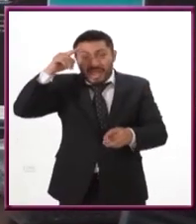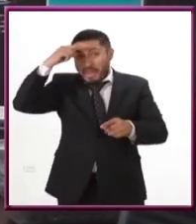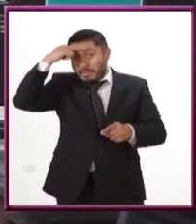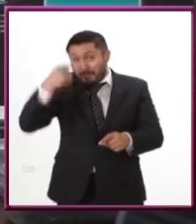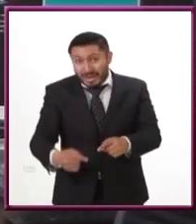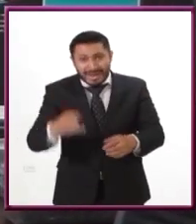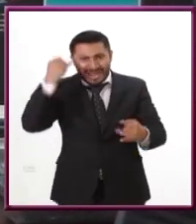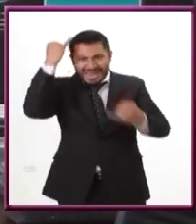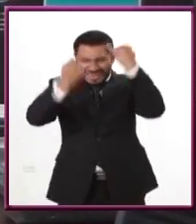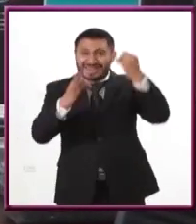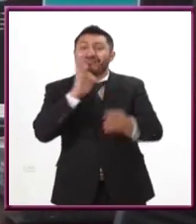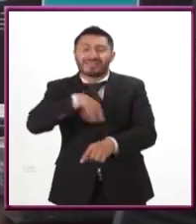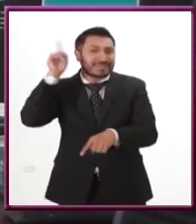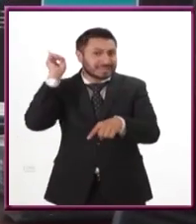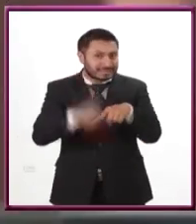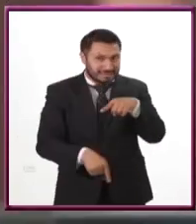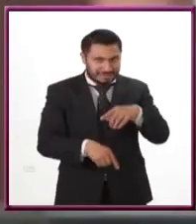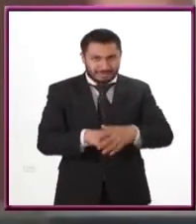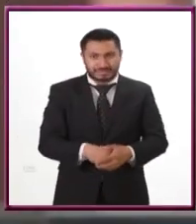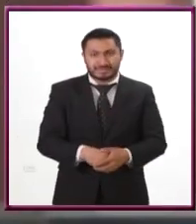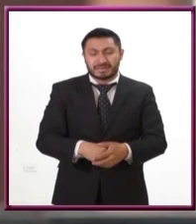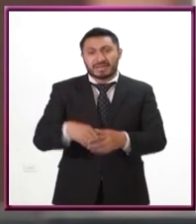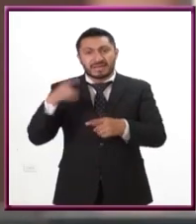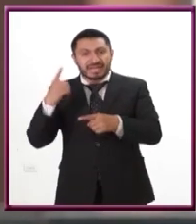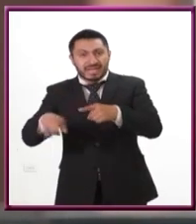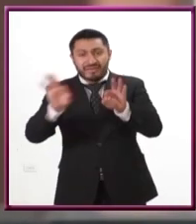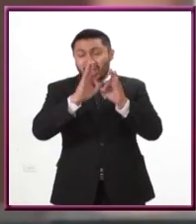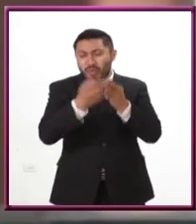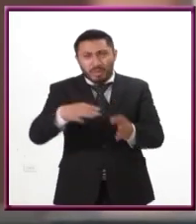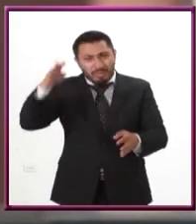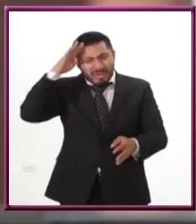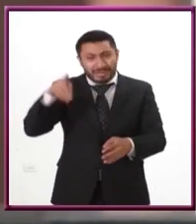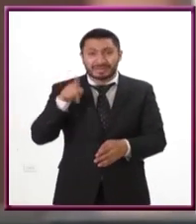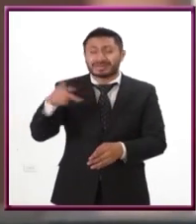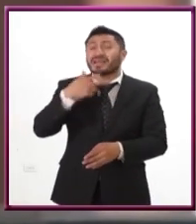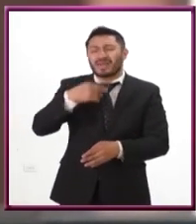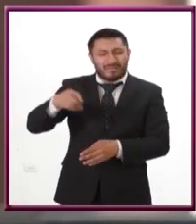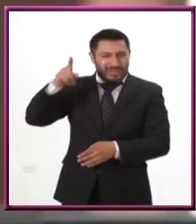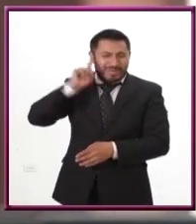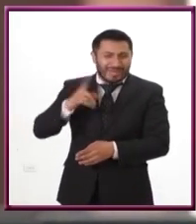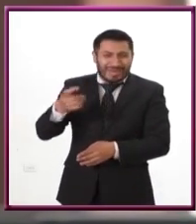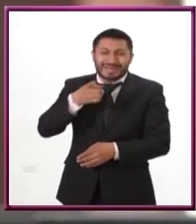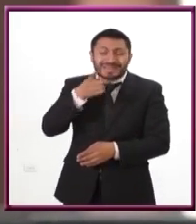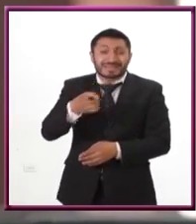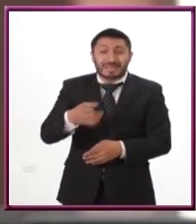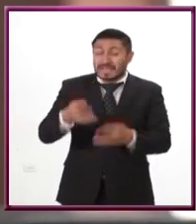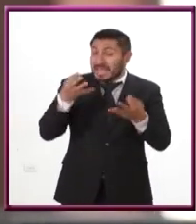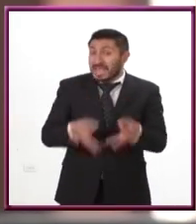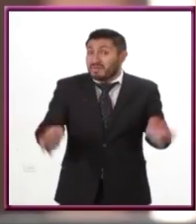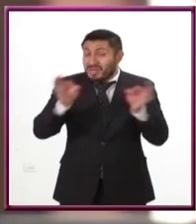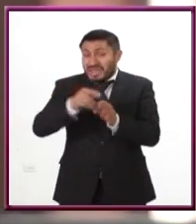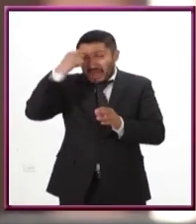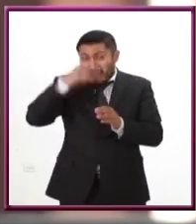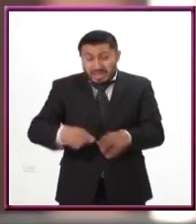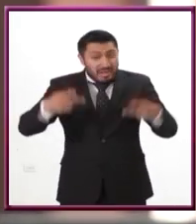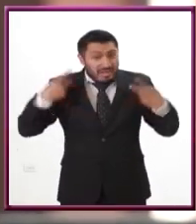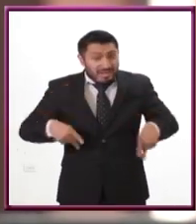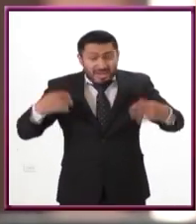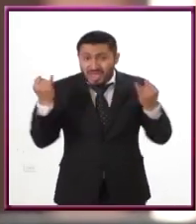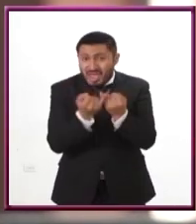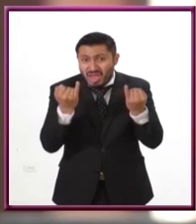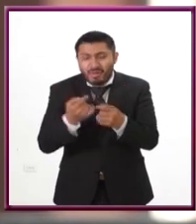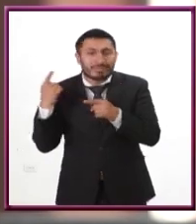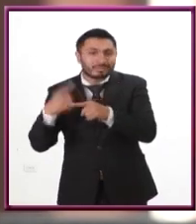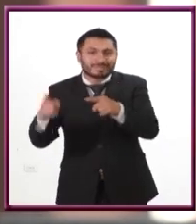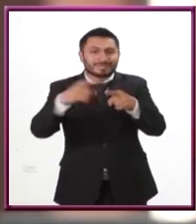creencias estigmatizantes que nos limitan. La neurodiversidad, escribió Judy Singer, puede ser tan importante para la especie